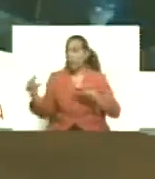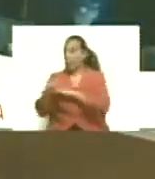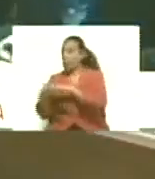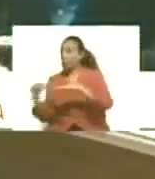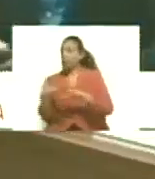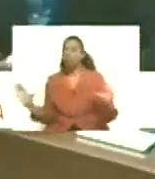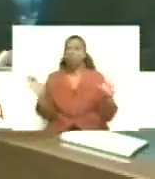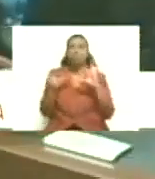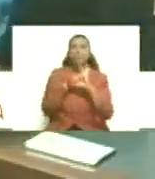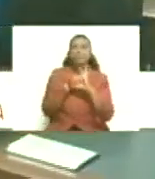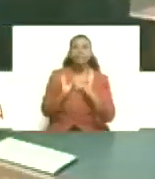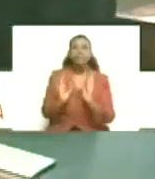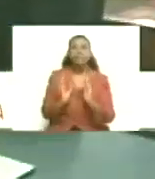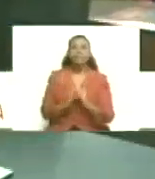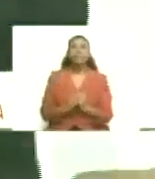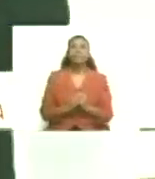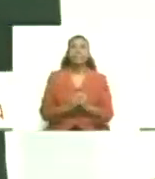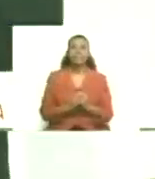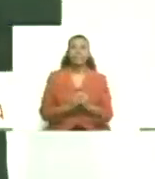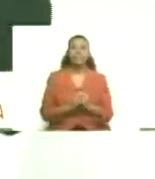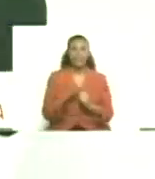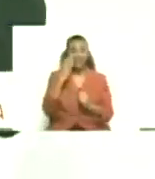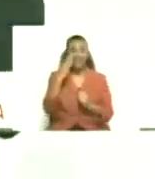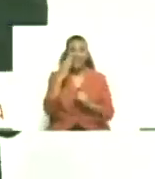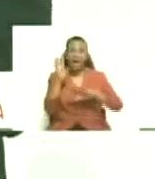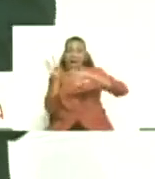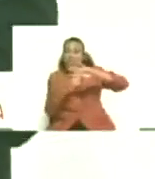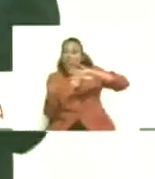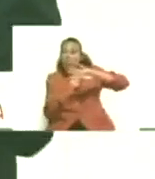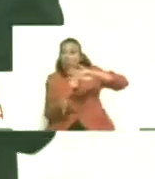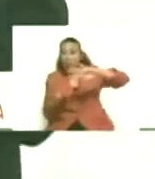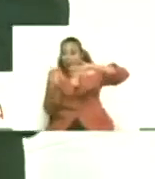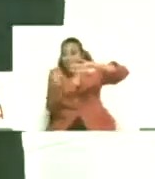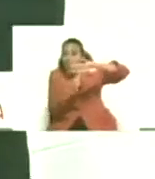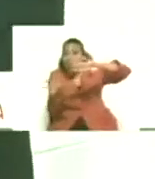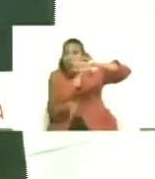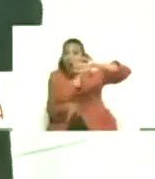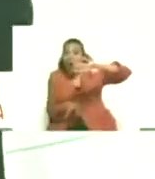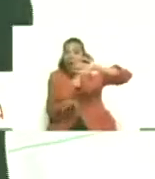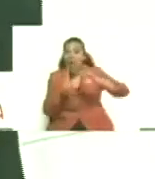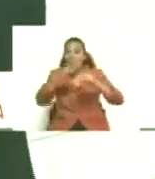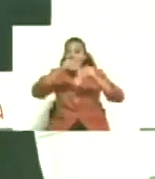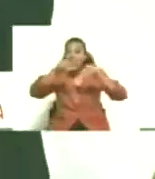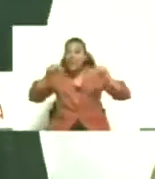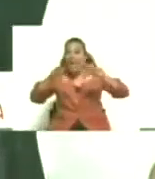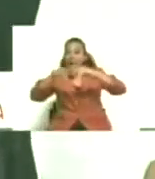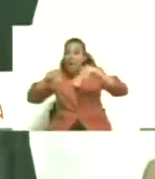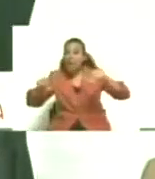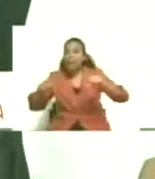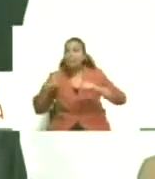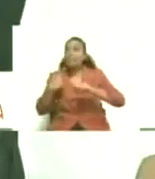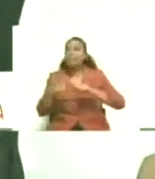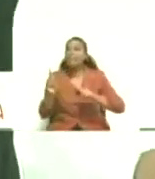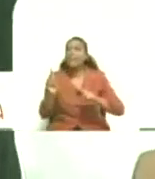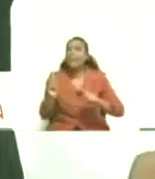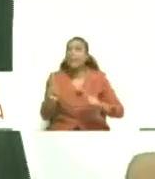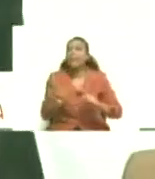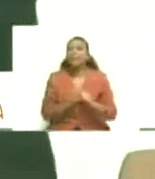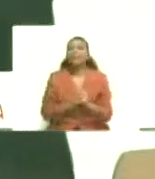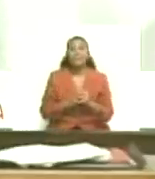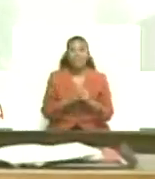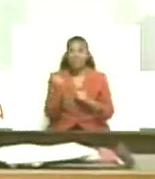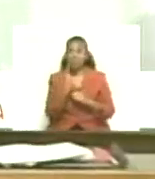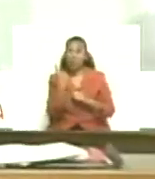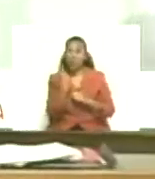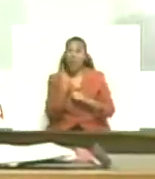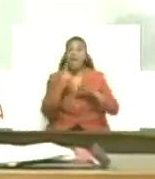simple. Se refiere al territorio terrestre, valga la redundancia. Se refiere a